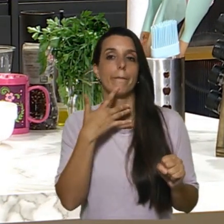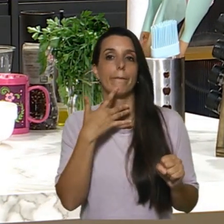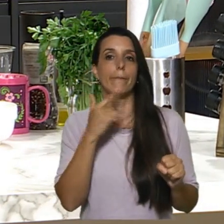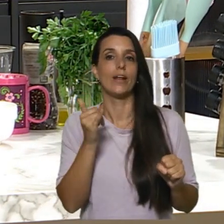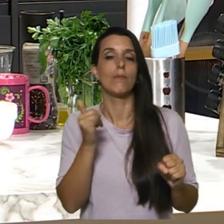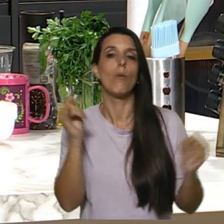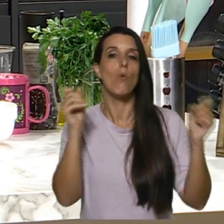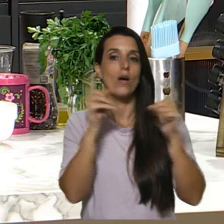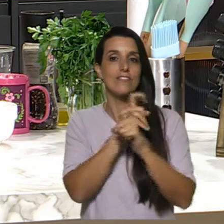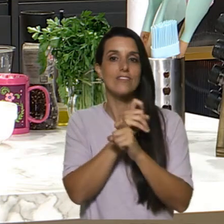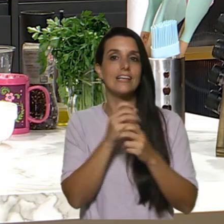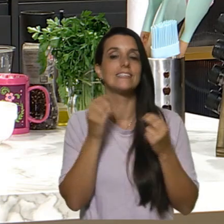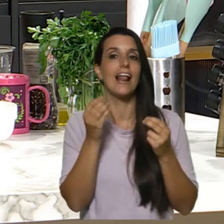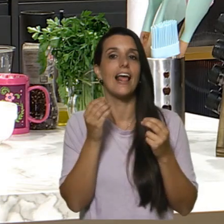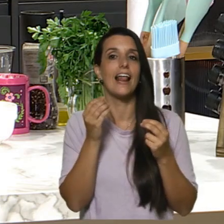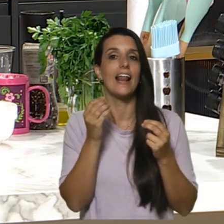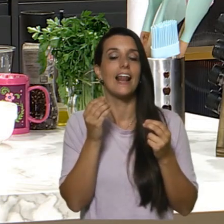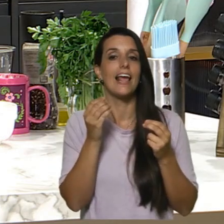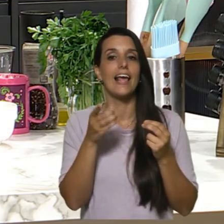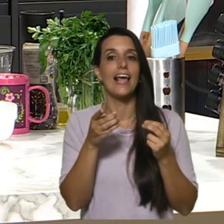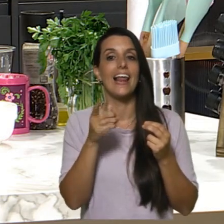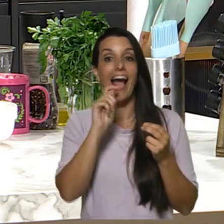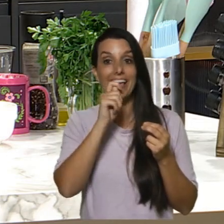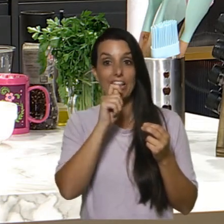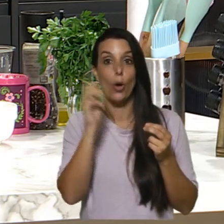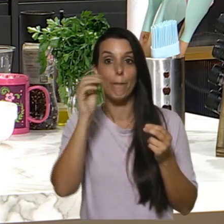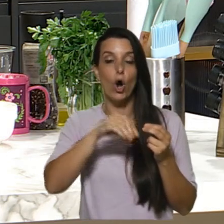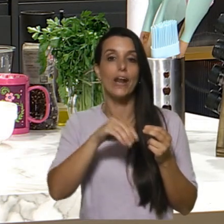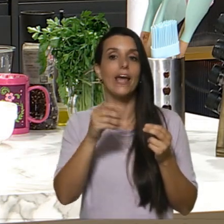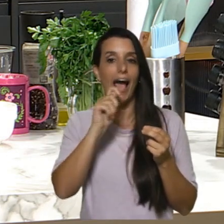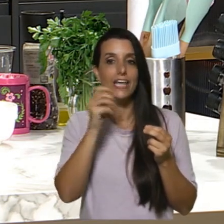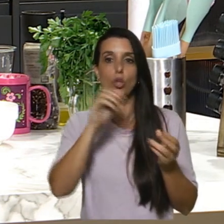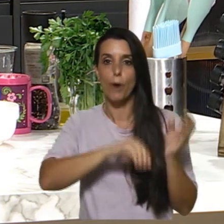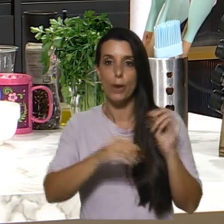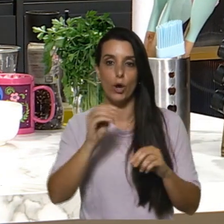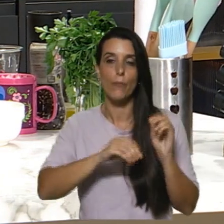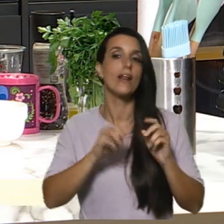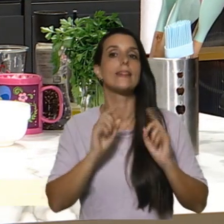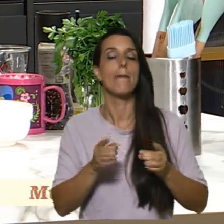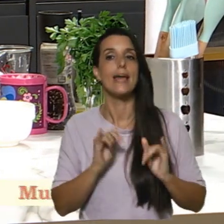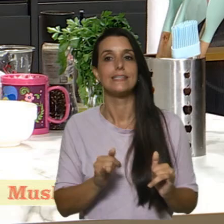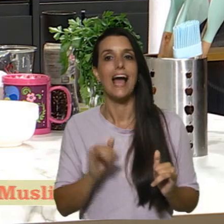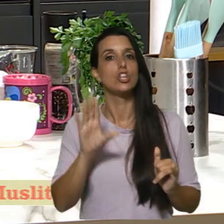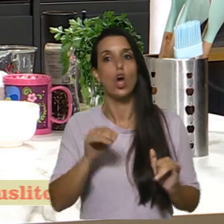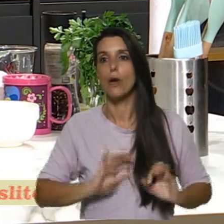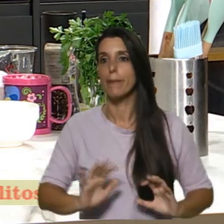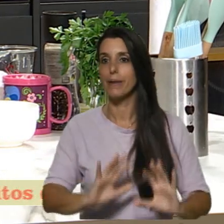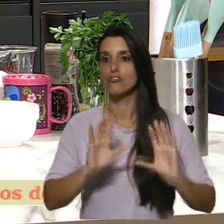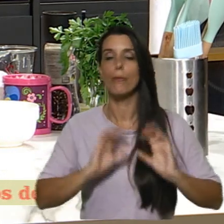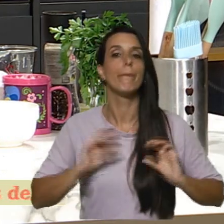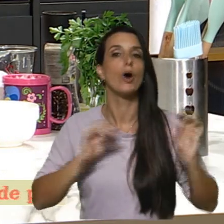como difícil el coso, el ajito, ponele unos gajos de ajo también. Bien, a toda esta preparación que me da